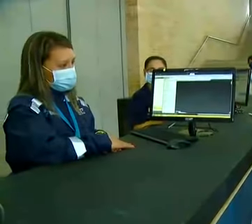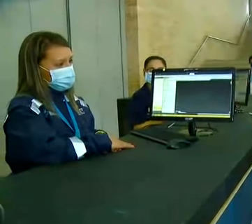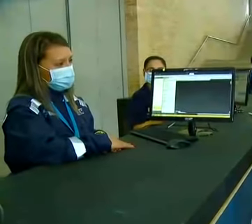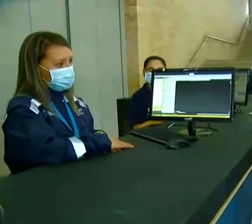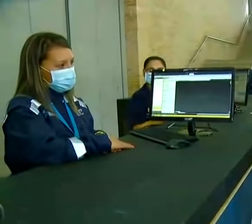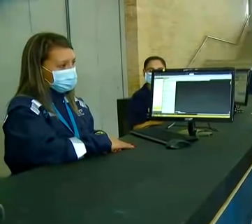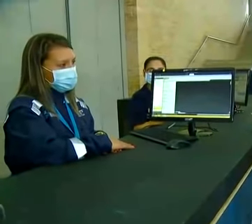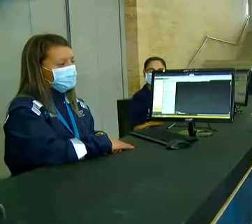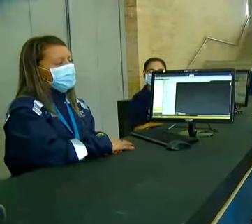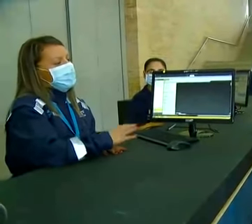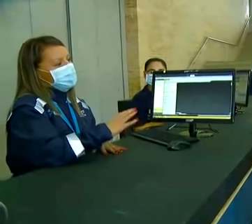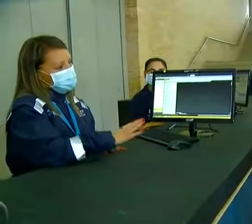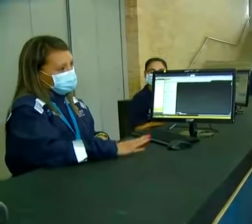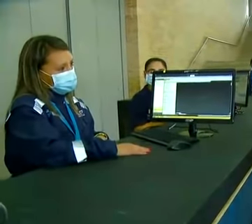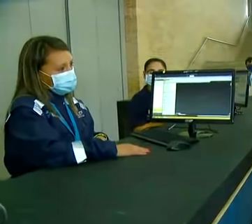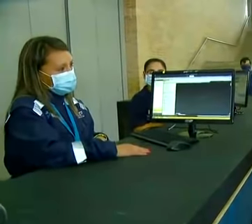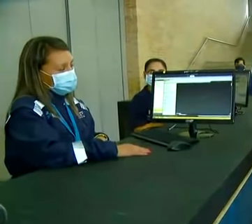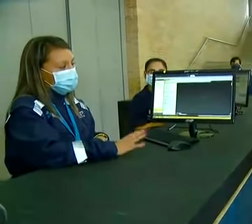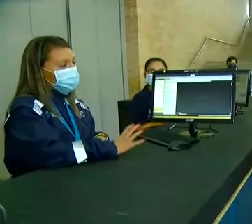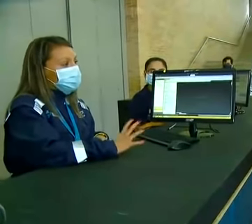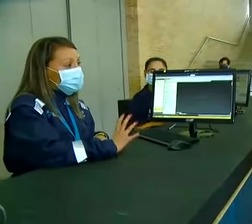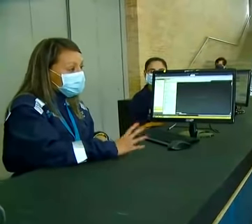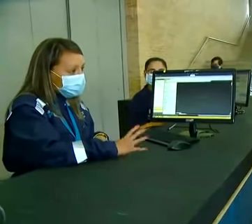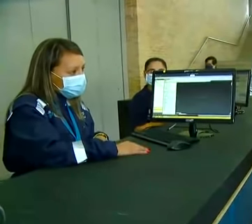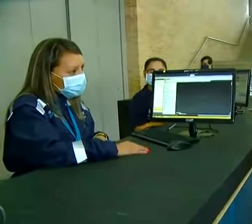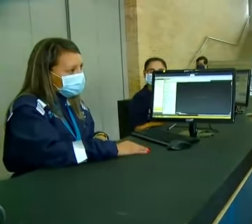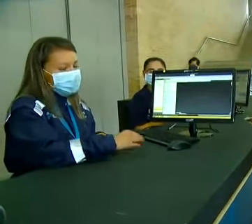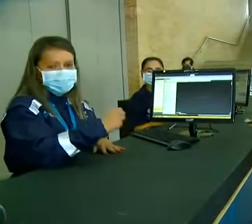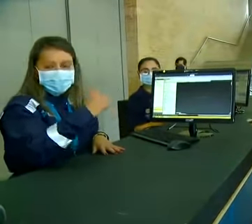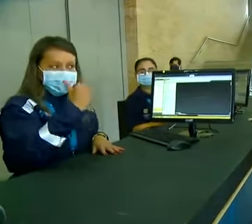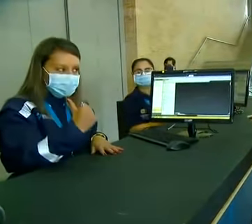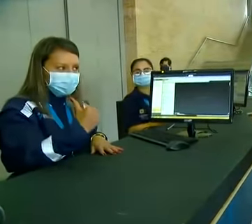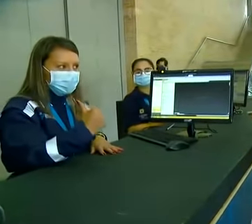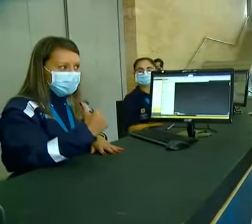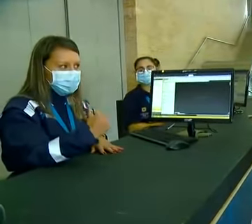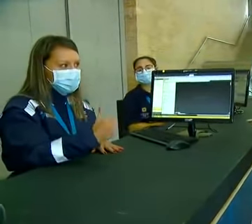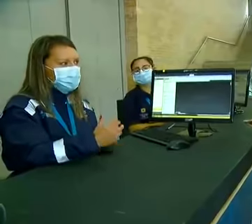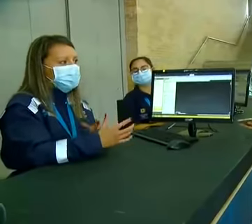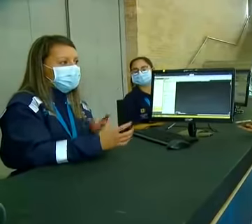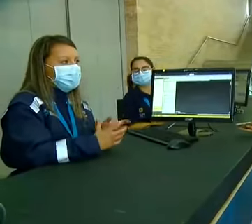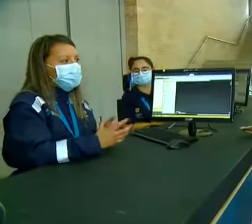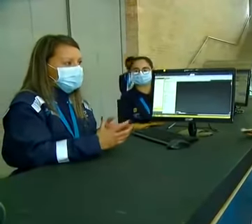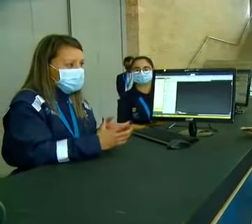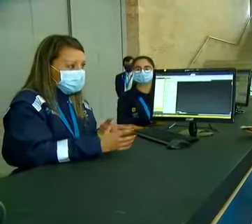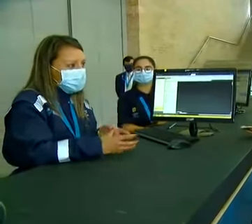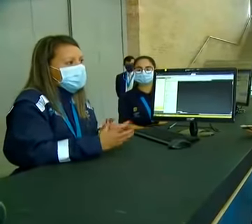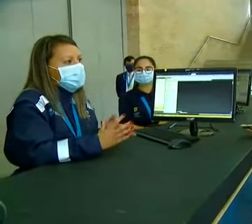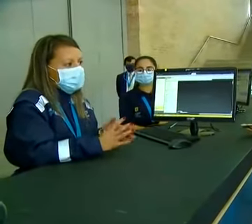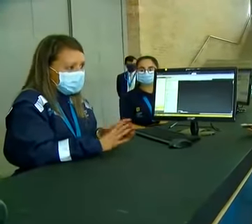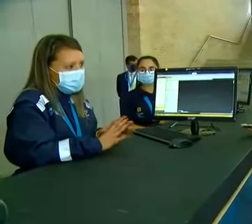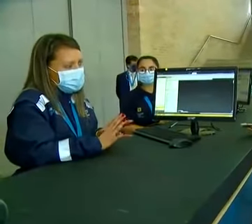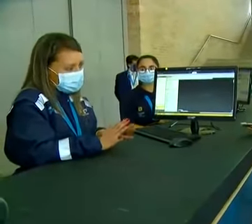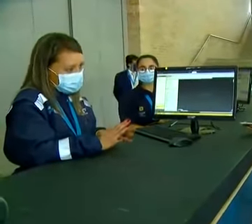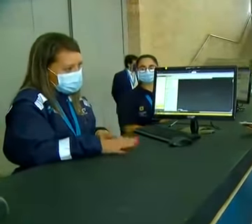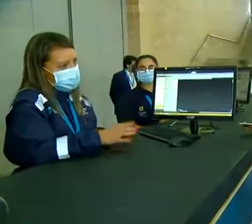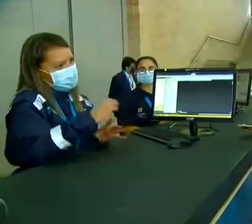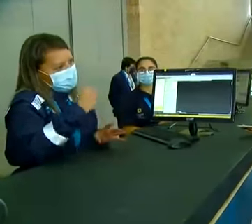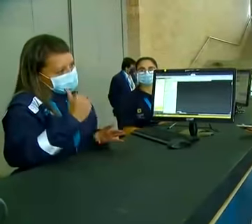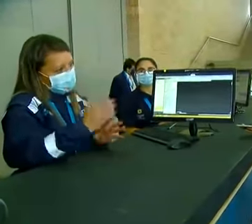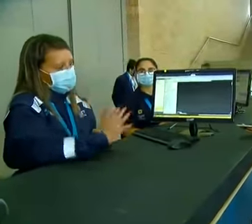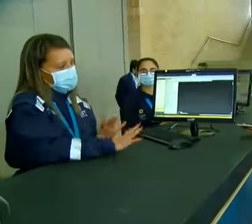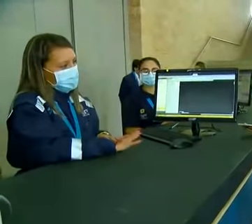que tenemos acá a la izquierda. Hacemos también, contamos con intercomunicadores con el orientador adentro para poder notificar que ya llegaron las